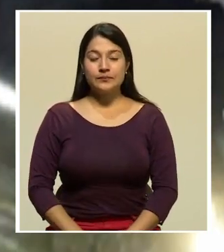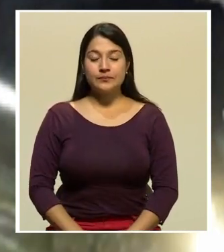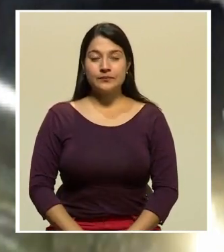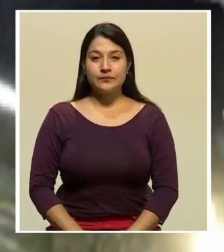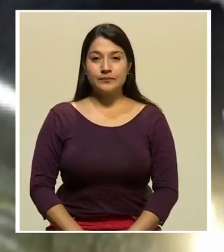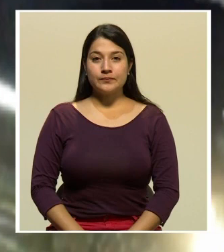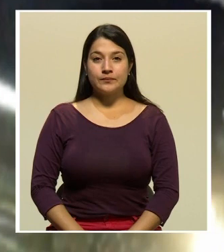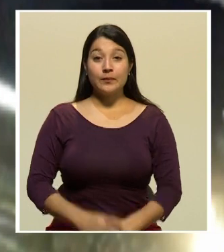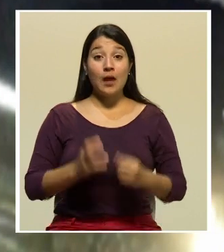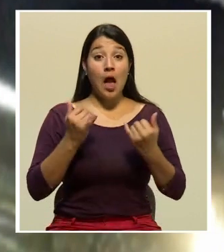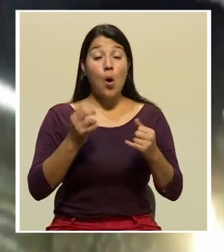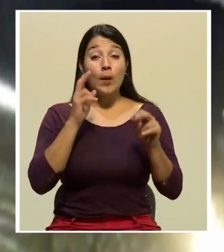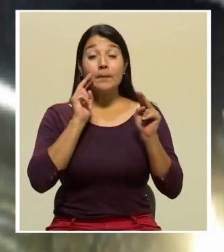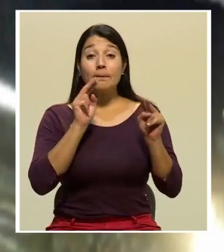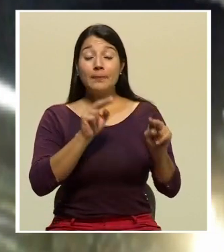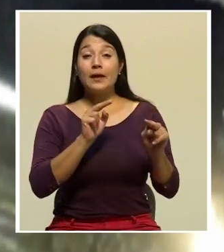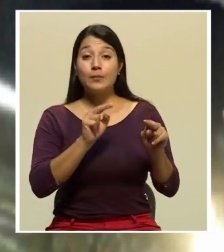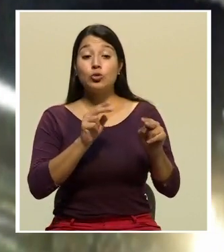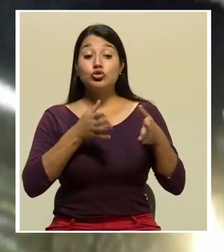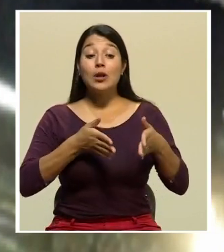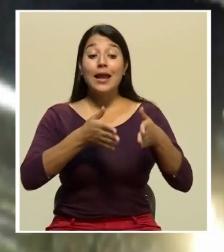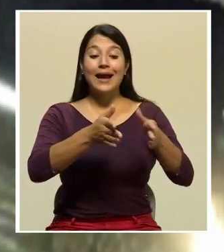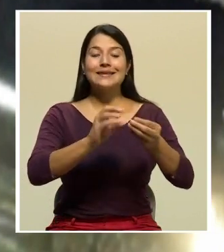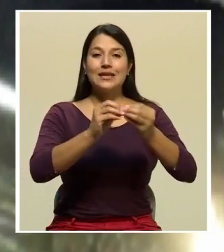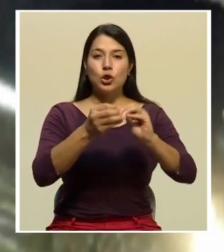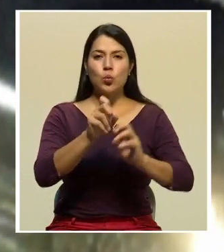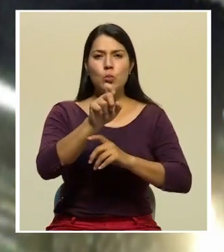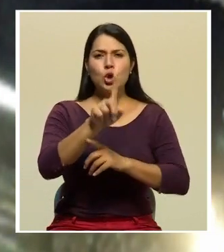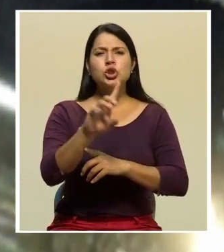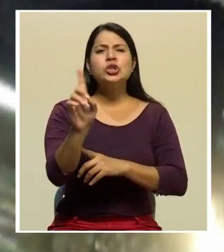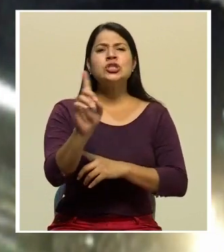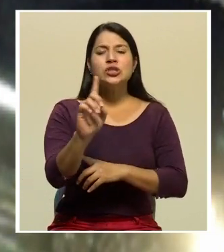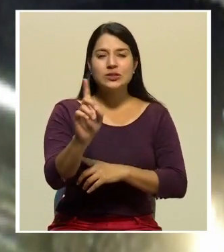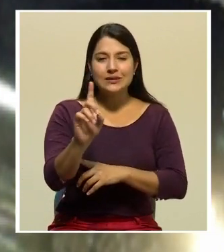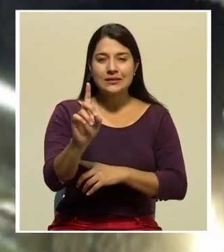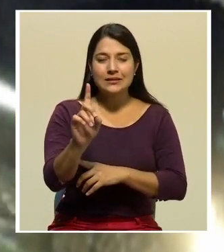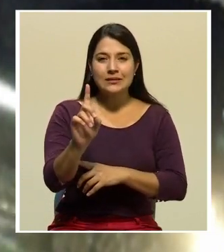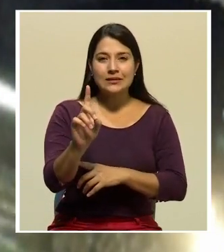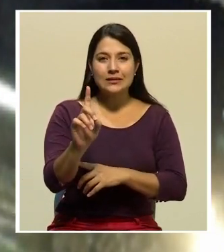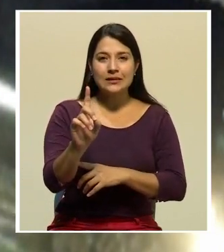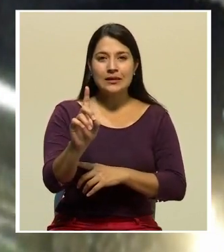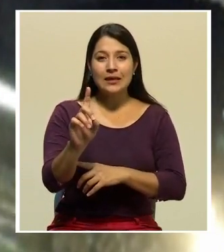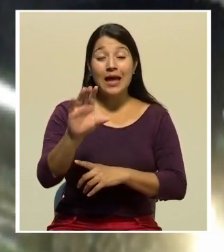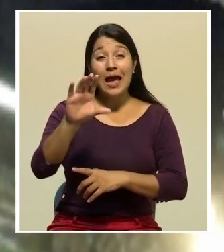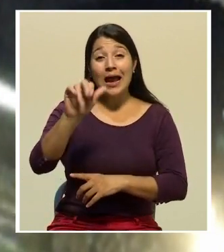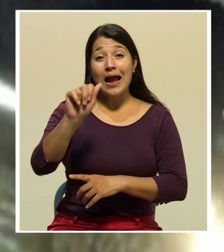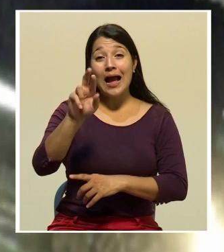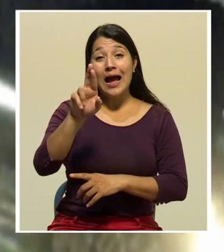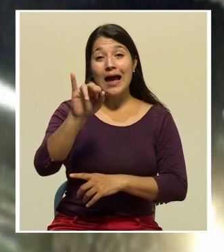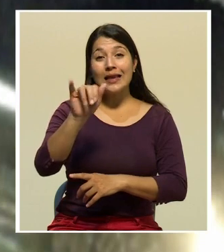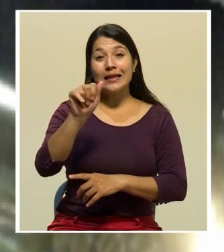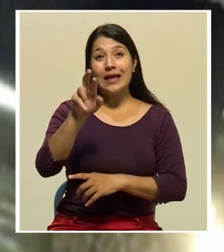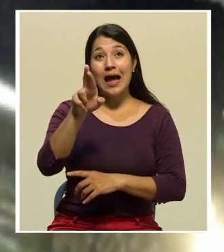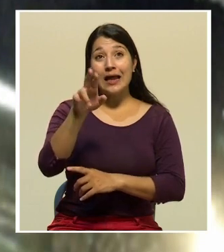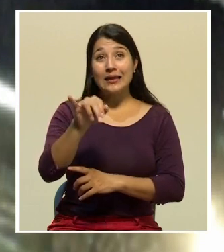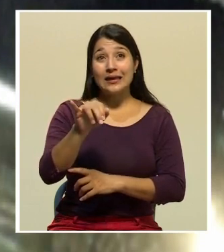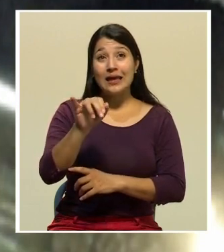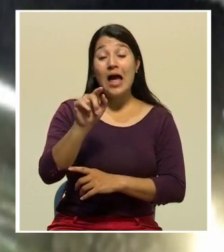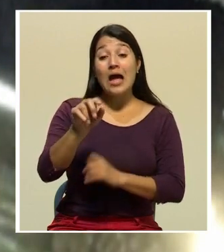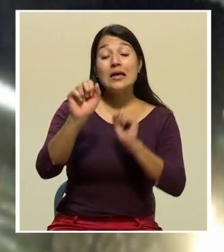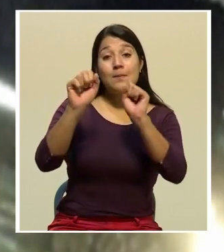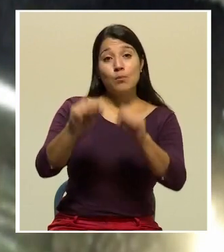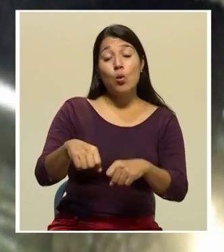Estamos observando la ruta 1, sector de Cariari, en donde se ve